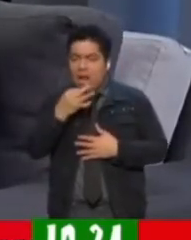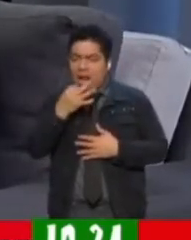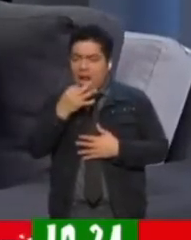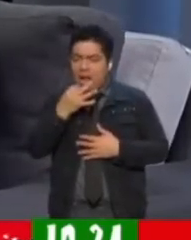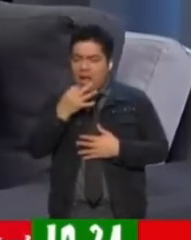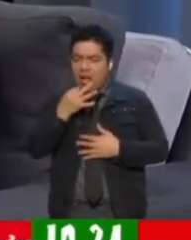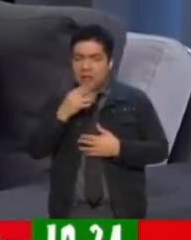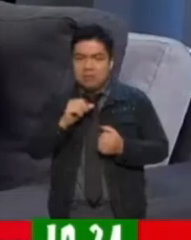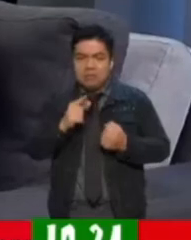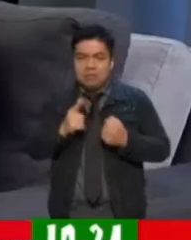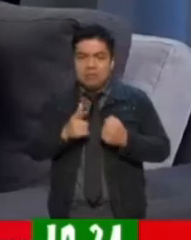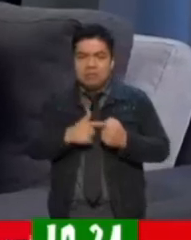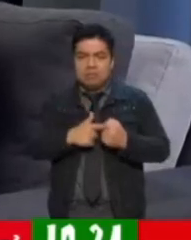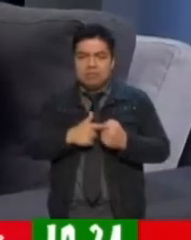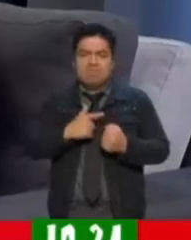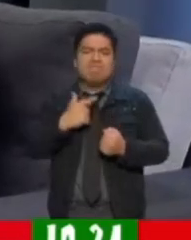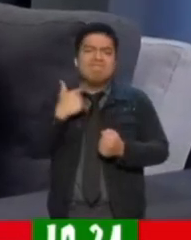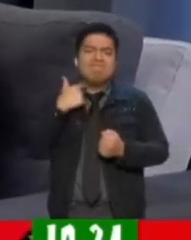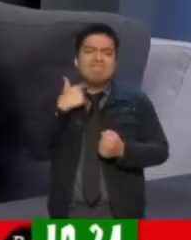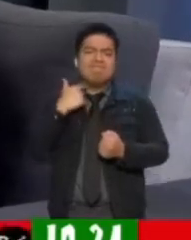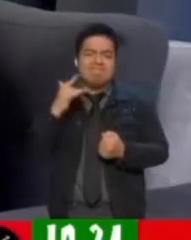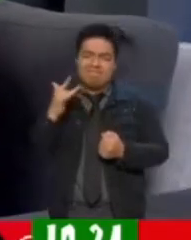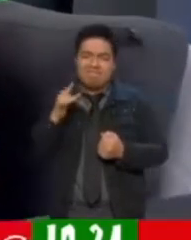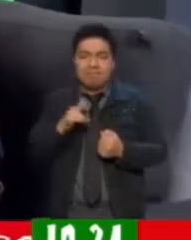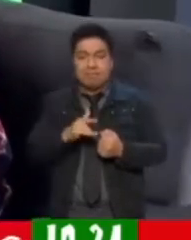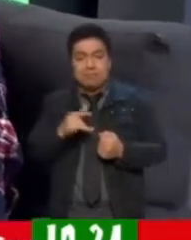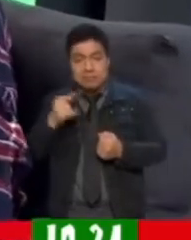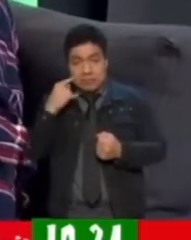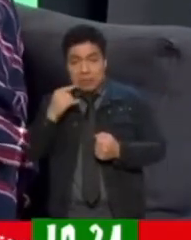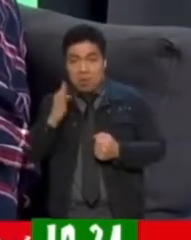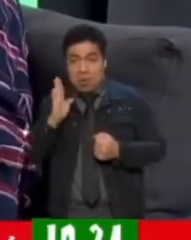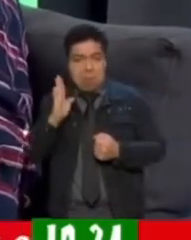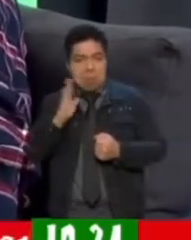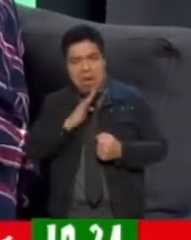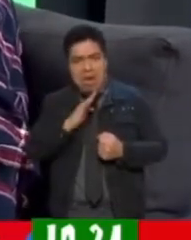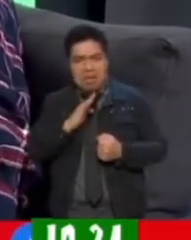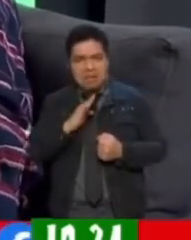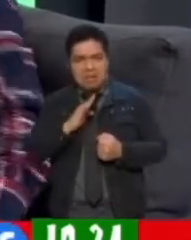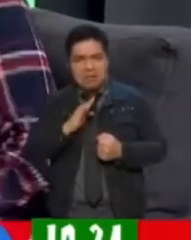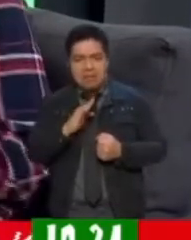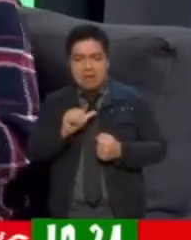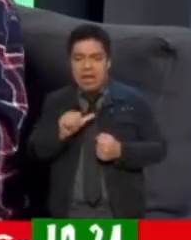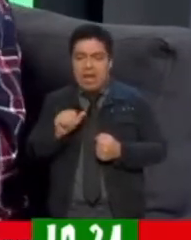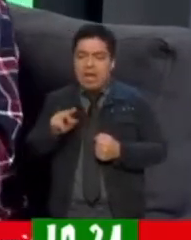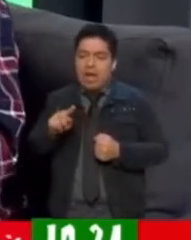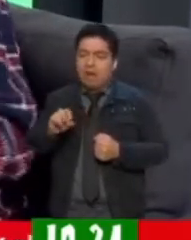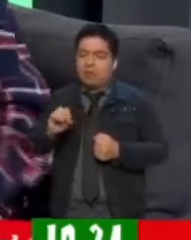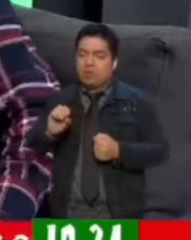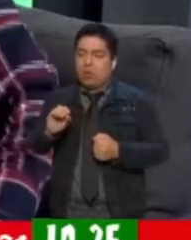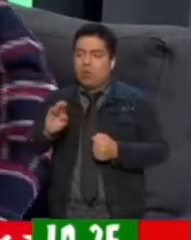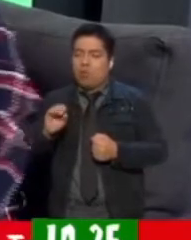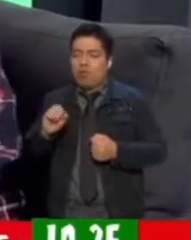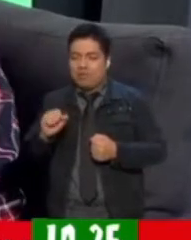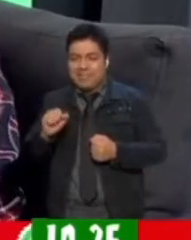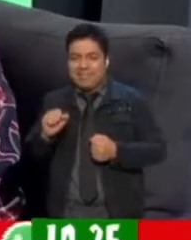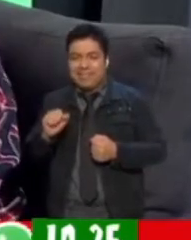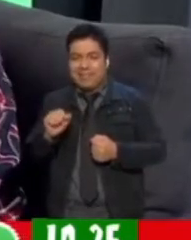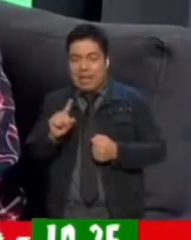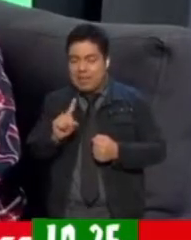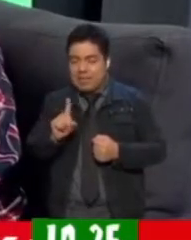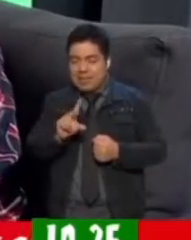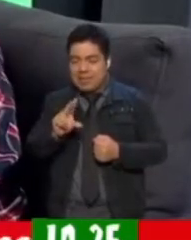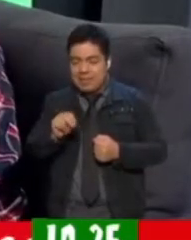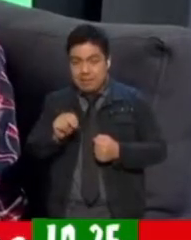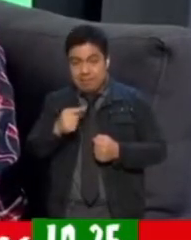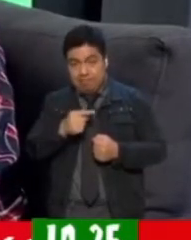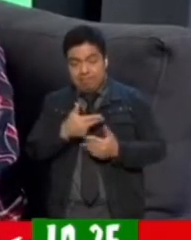cuando tiene uno así como dolor de garganta. Yo pensé que era de los malos, de los de Autobots, no, los Decepticons, pero no, son